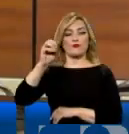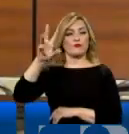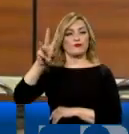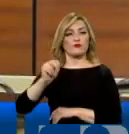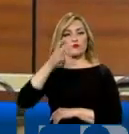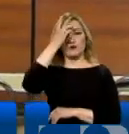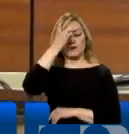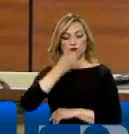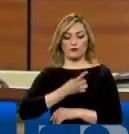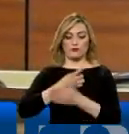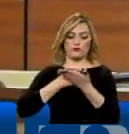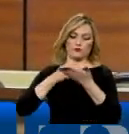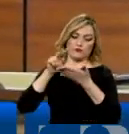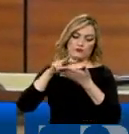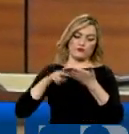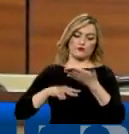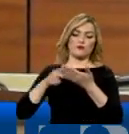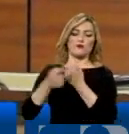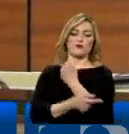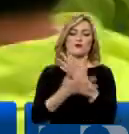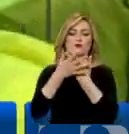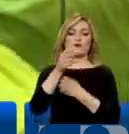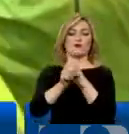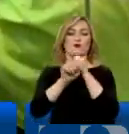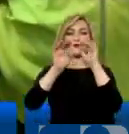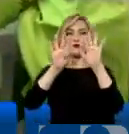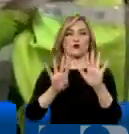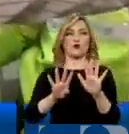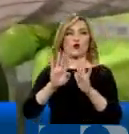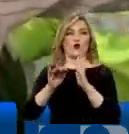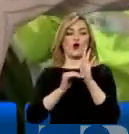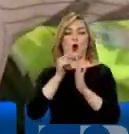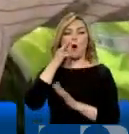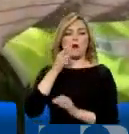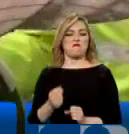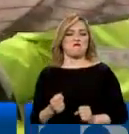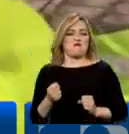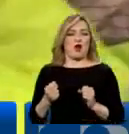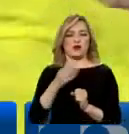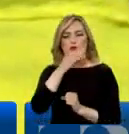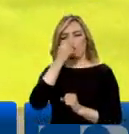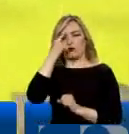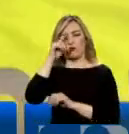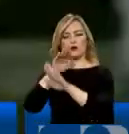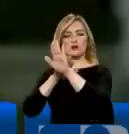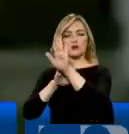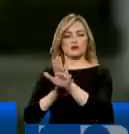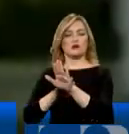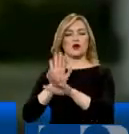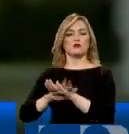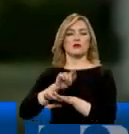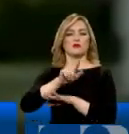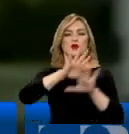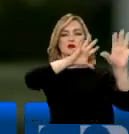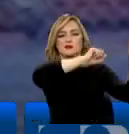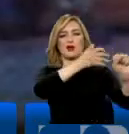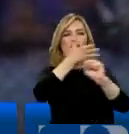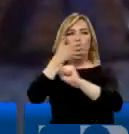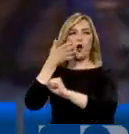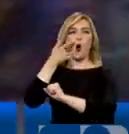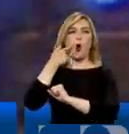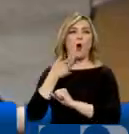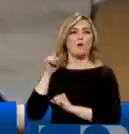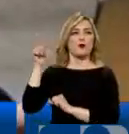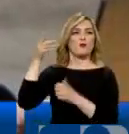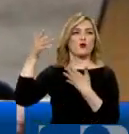la sentencia de 9 años de prisión en contra del hombre fuerte del correísmo, al considerarlo autor mediato del delito de plagio